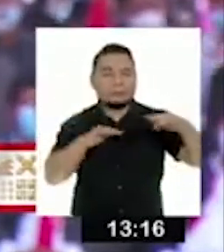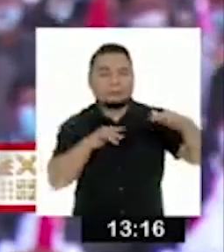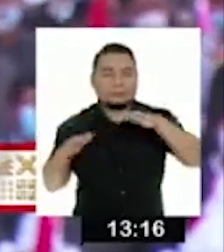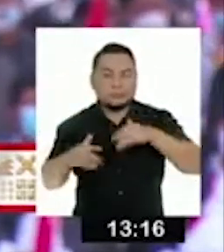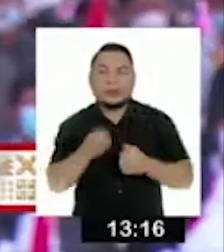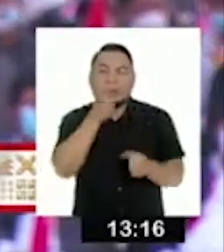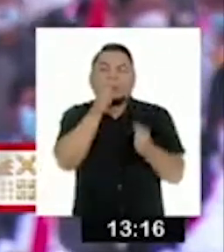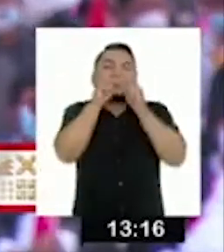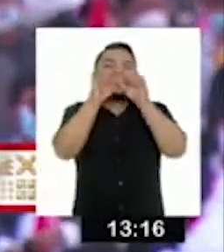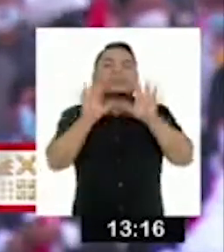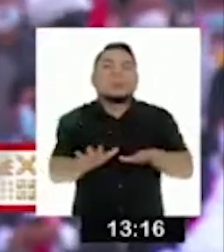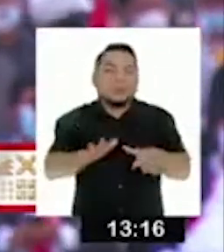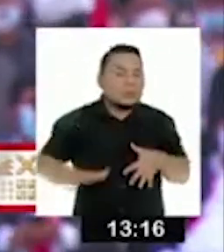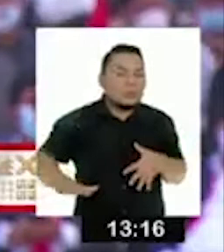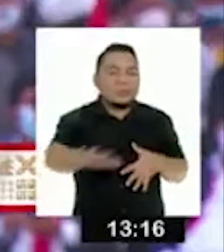de la patria.